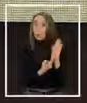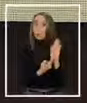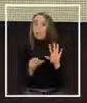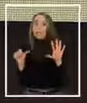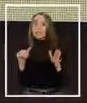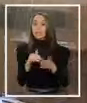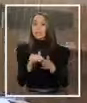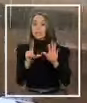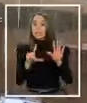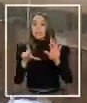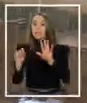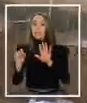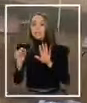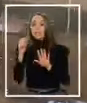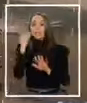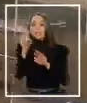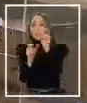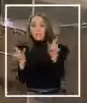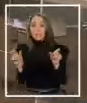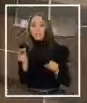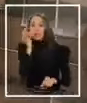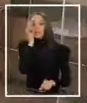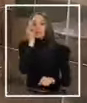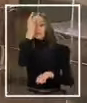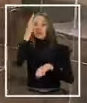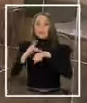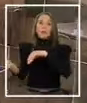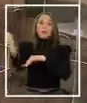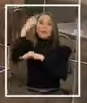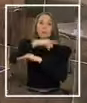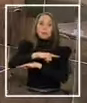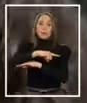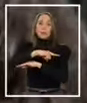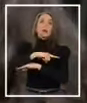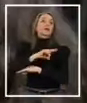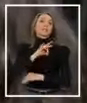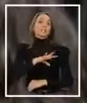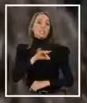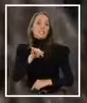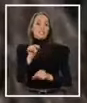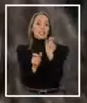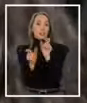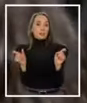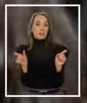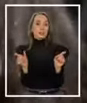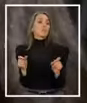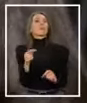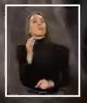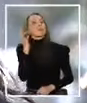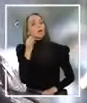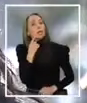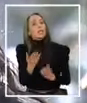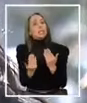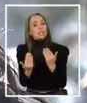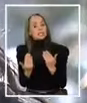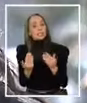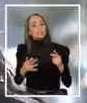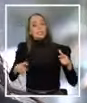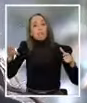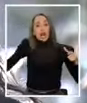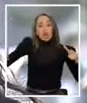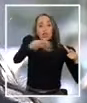los 6.770 casos nuevos por COVID registrados hoy en Chile. Si bien es necesaria que haya una cuarentena